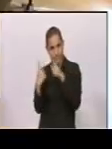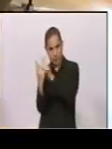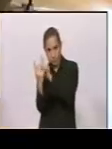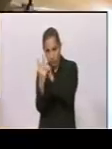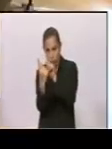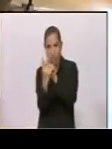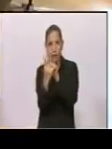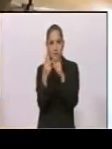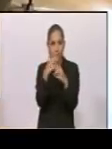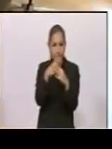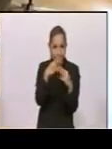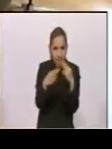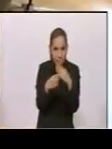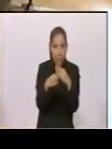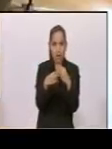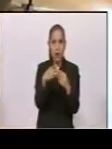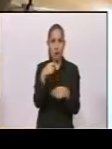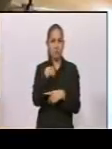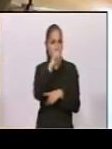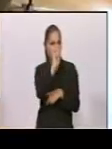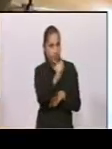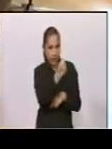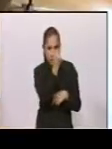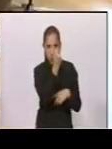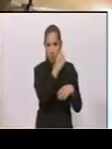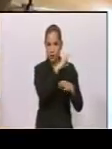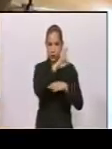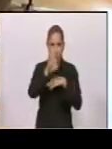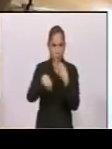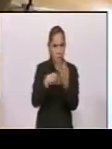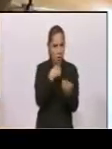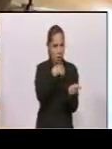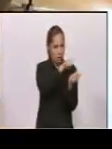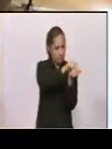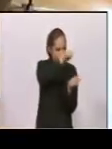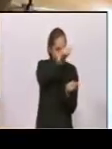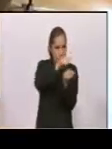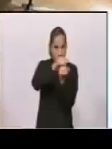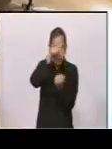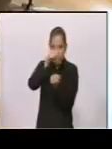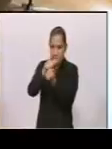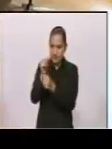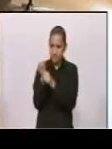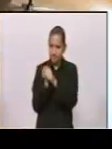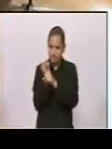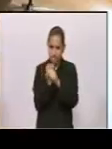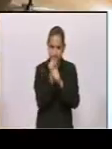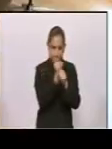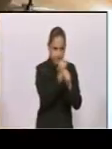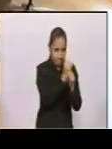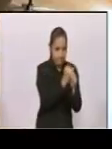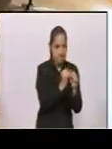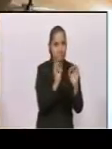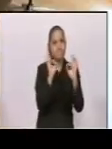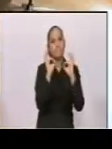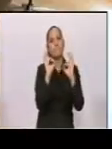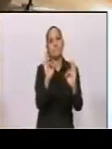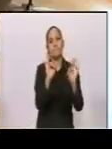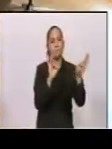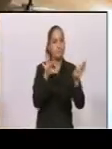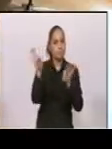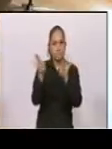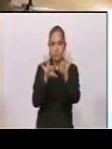y tecnológicos que hicieron posible desahogar de manera pronta y expedita su